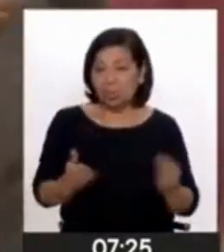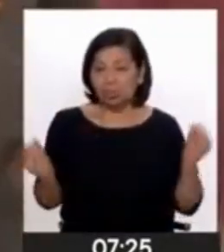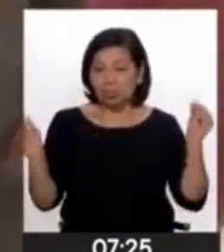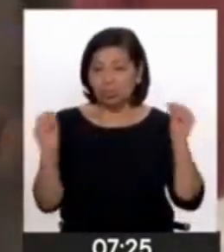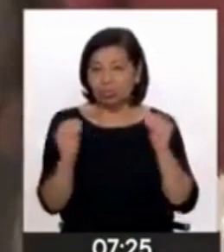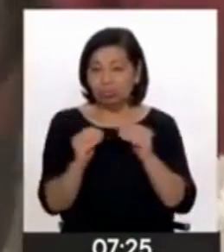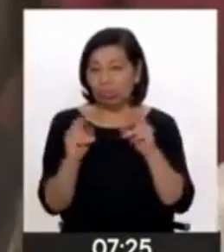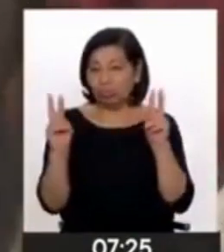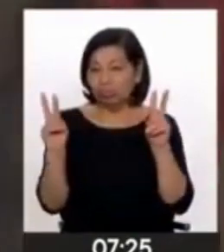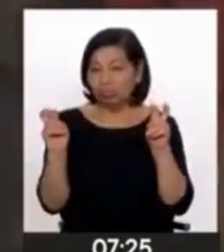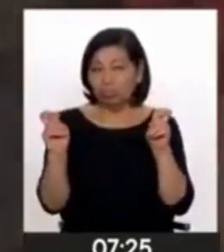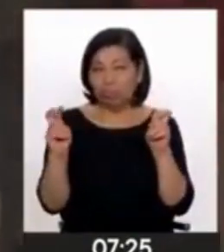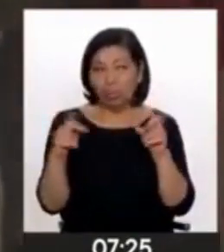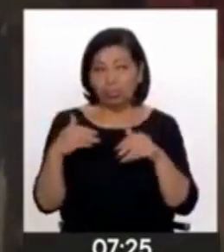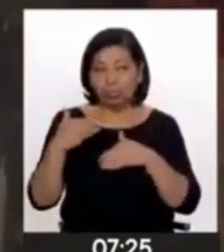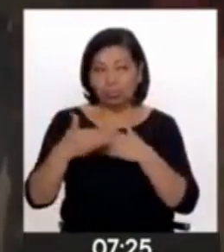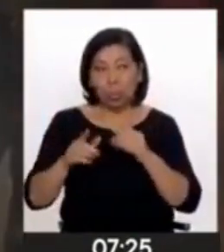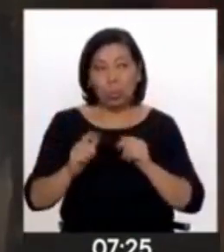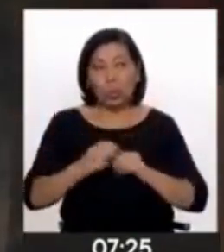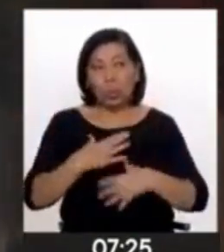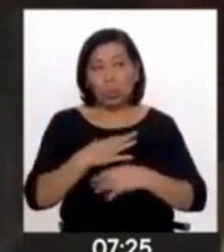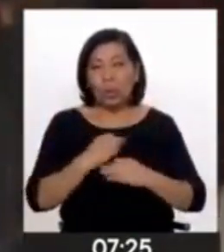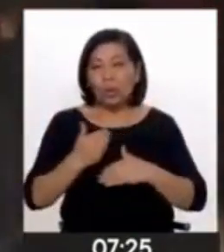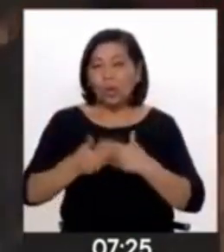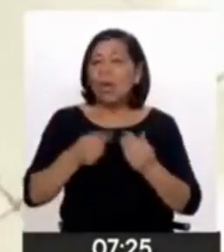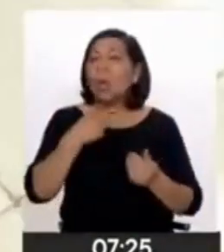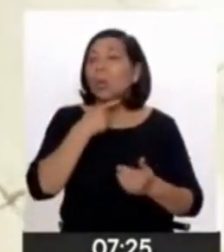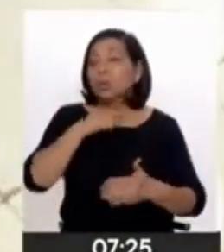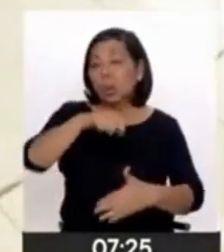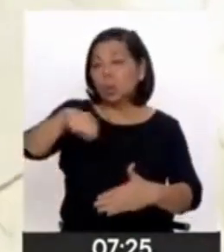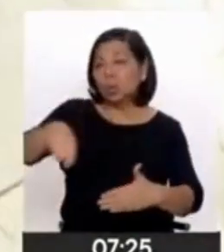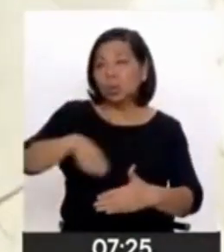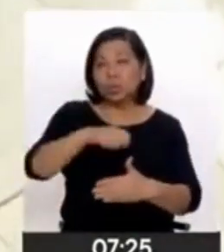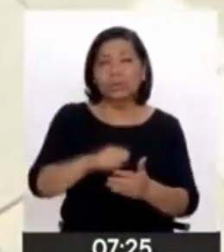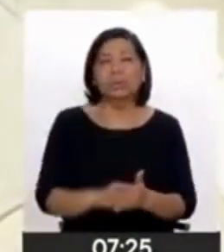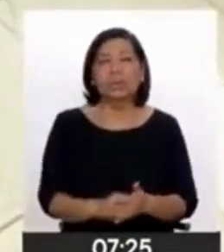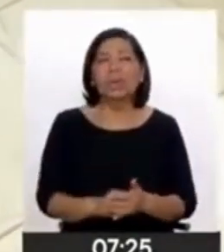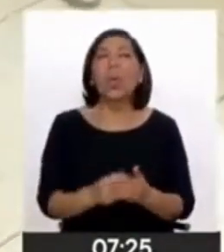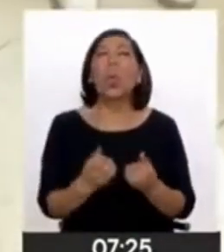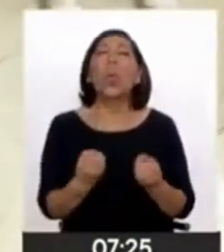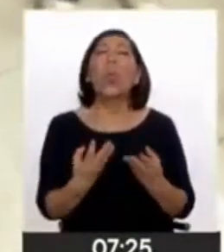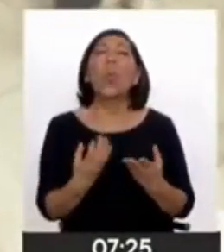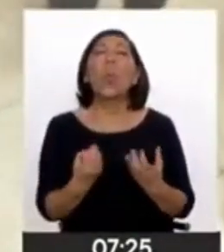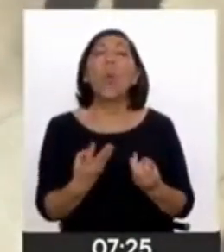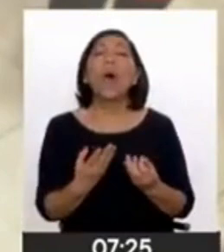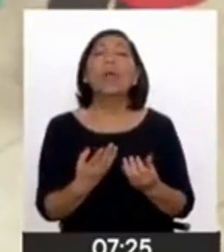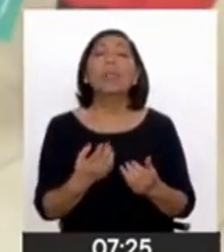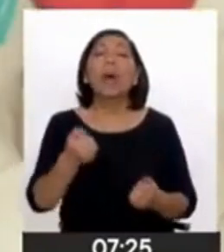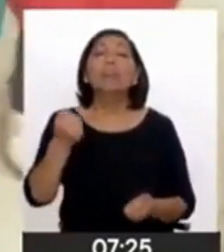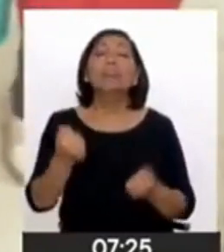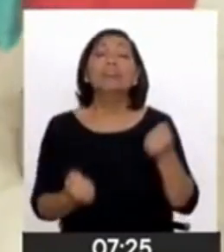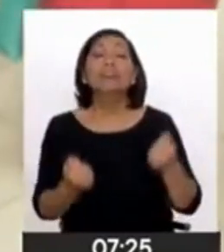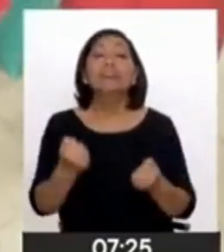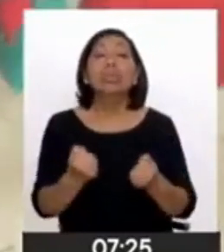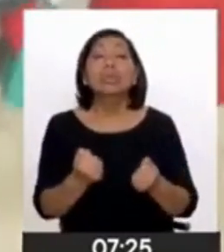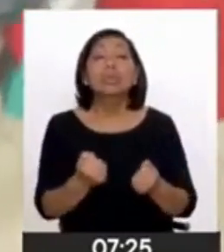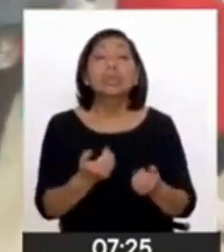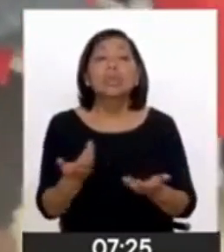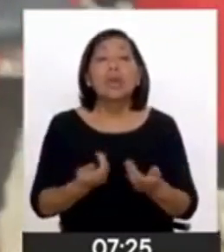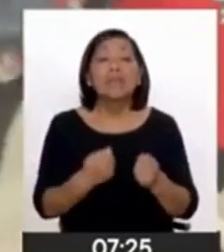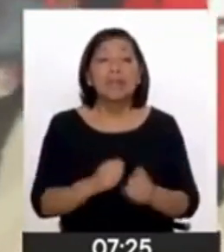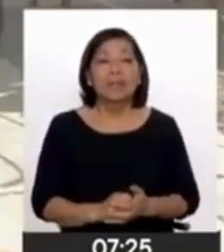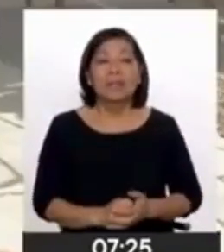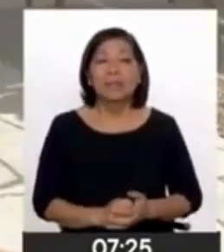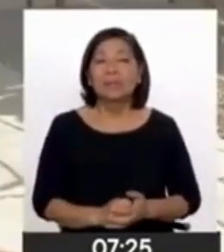colgar su título para seguir su pasión por la cocina. ¿Aproximadamente cuántos platos de carapulcra con sopa seca